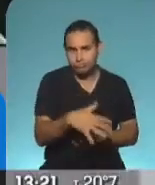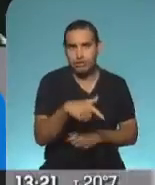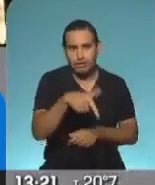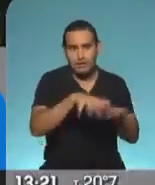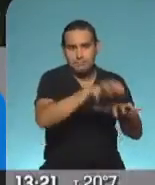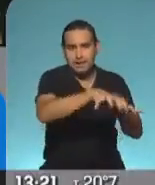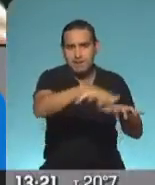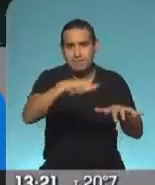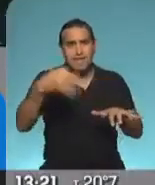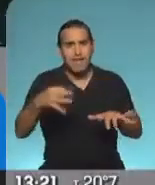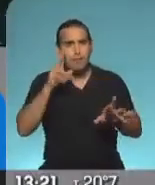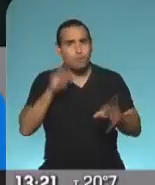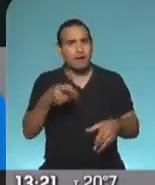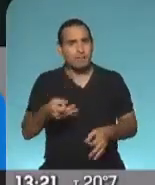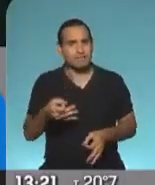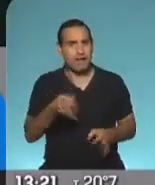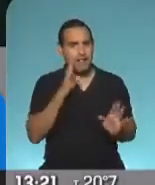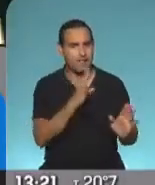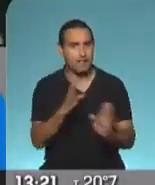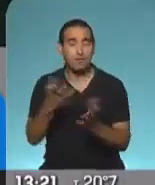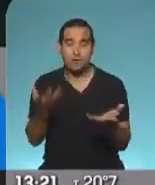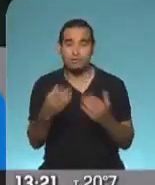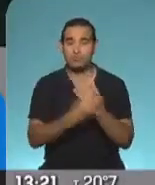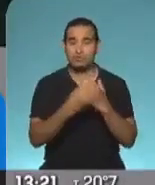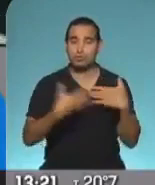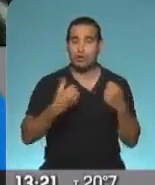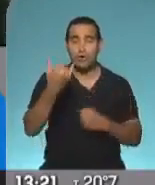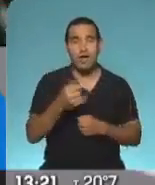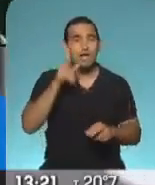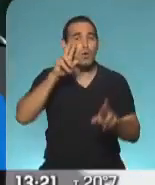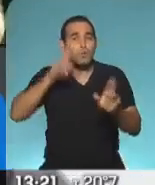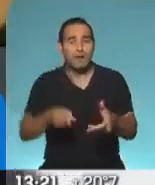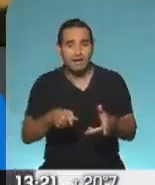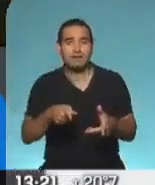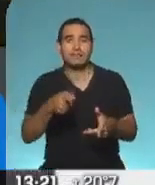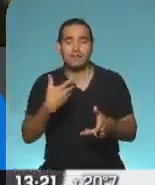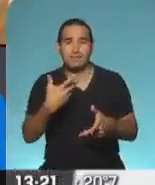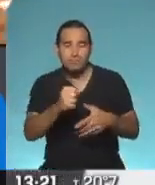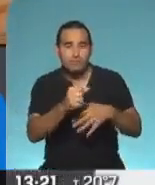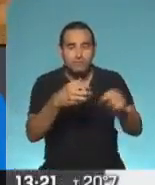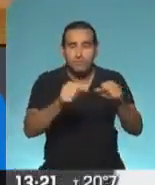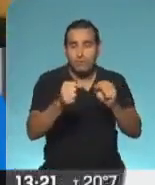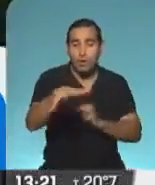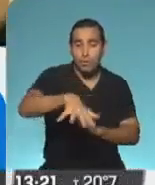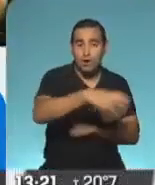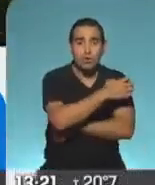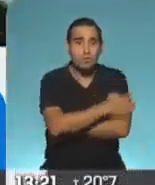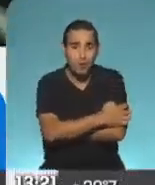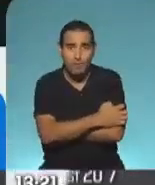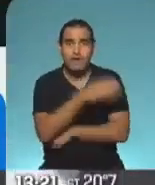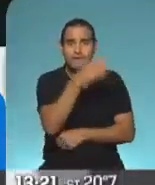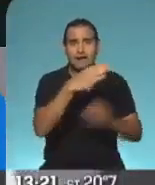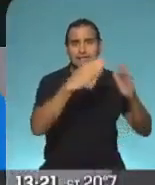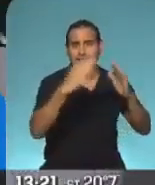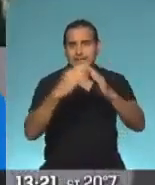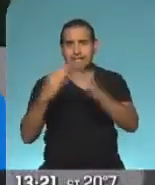requieren estrategias especiales. Por eso el Ministerio de Salud ha lanzado este programa llamado Detectar, que en los barrios populares va y toca la